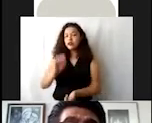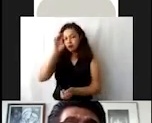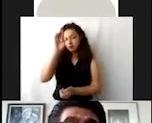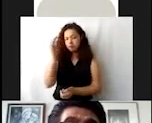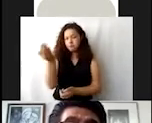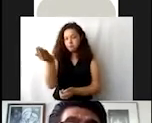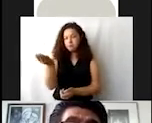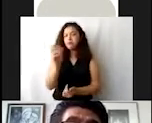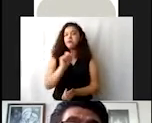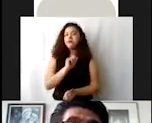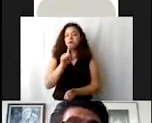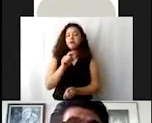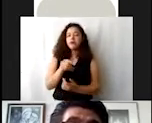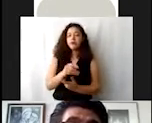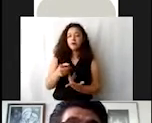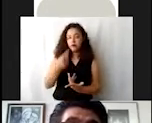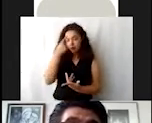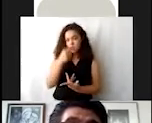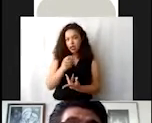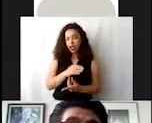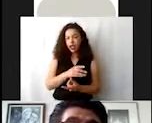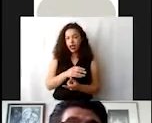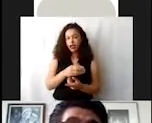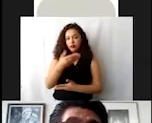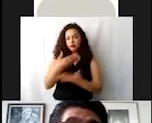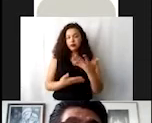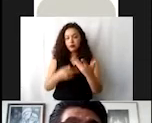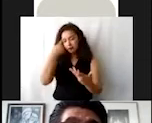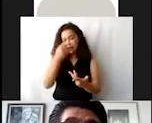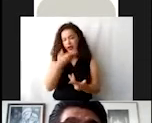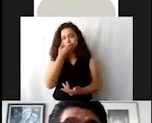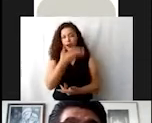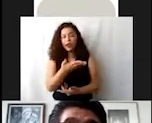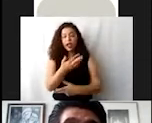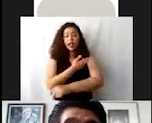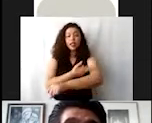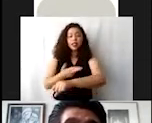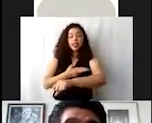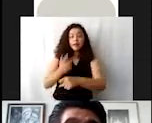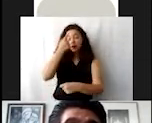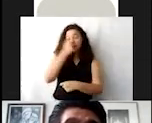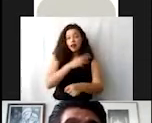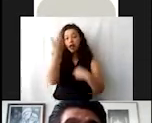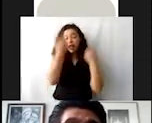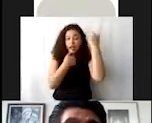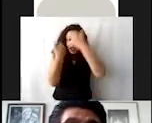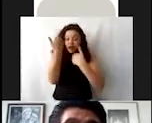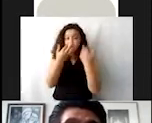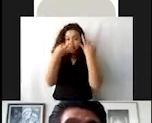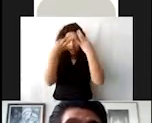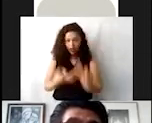del siguiente, la opción de solicitud, que es el trámite de verificación de domicilio,